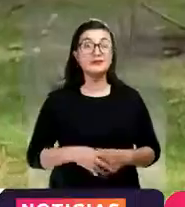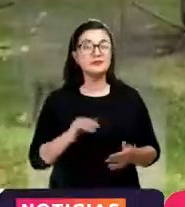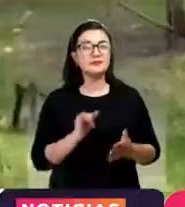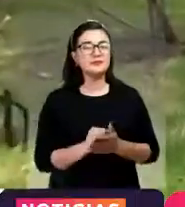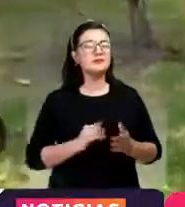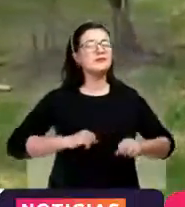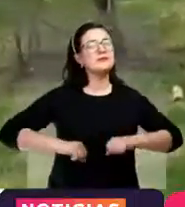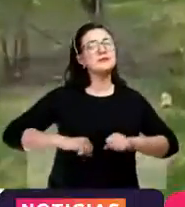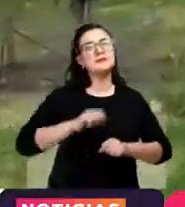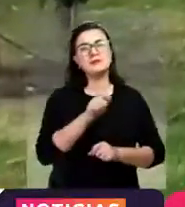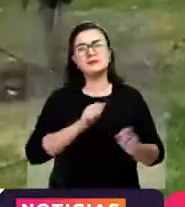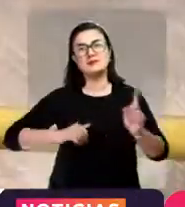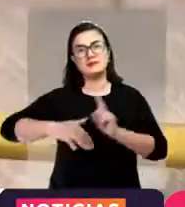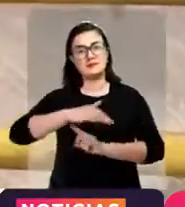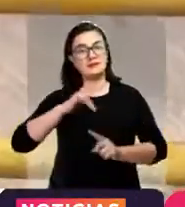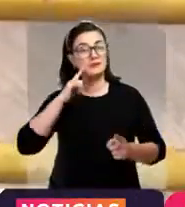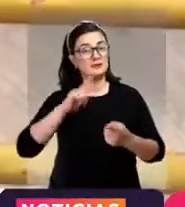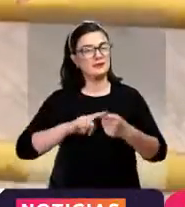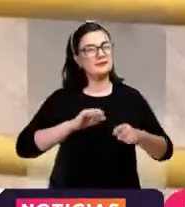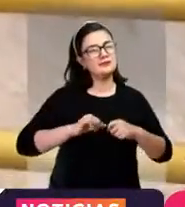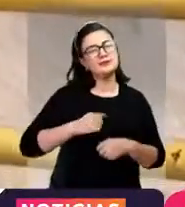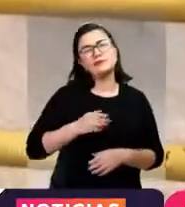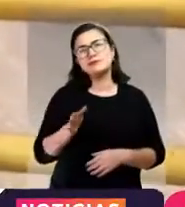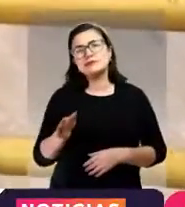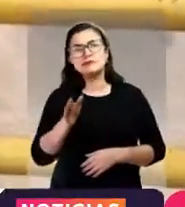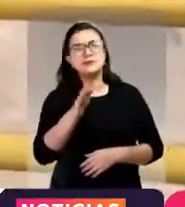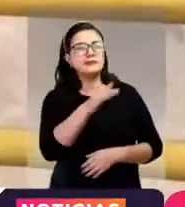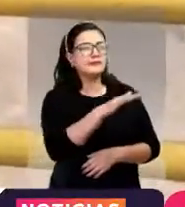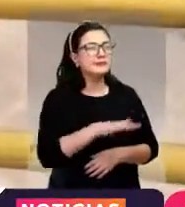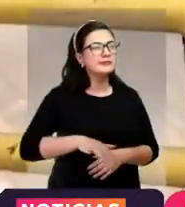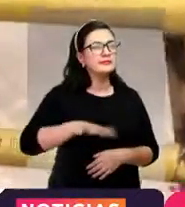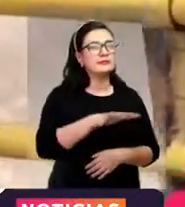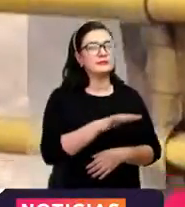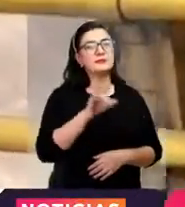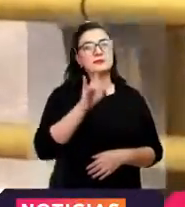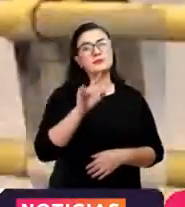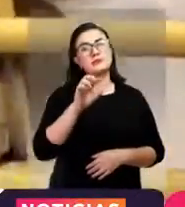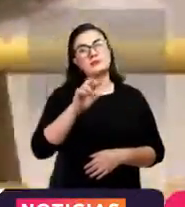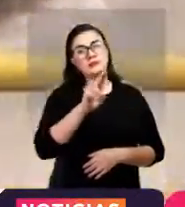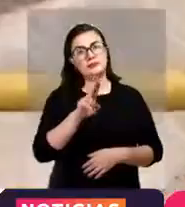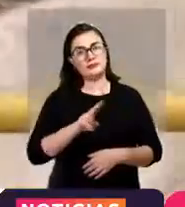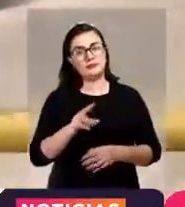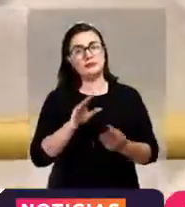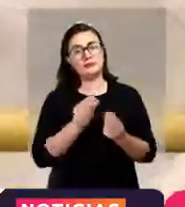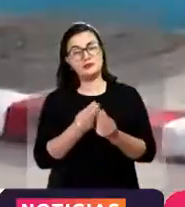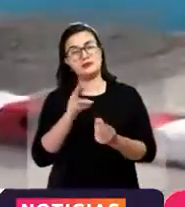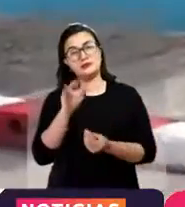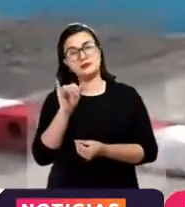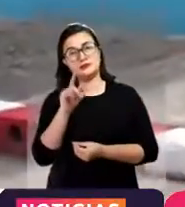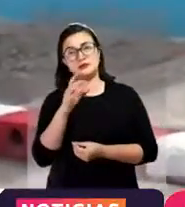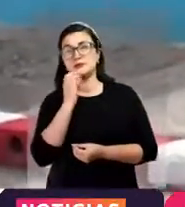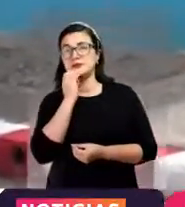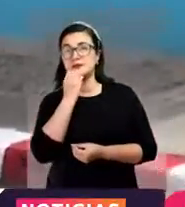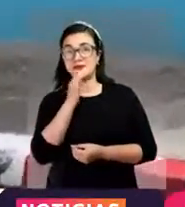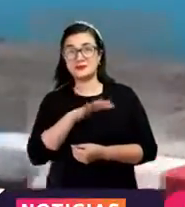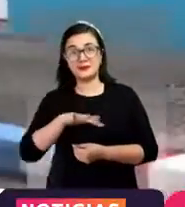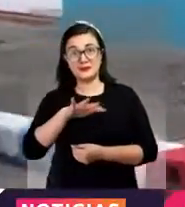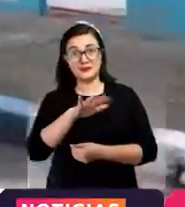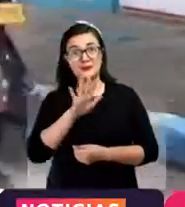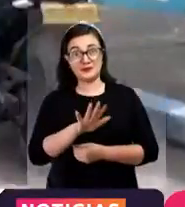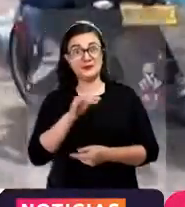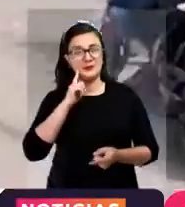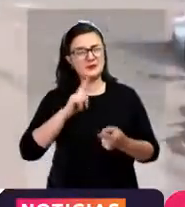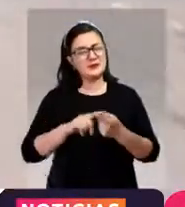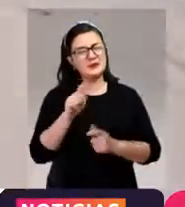la administración local recorrieron la ronda del canal que está en la UPZ al Quiroga, donde se hizo limpieza y pedagogía con los ciudadanos